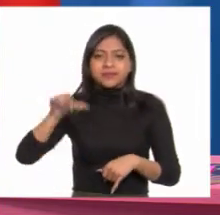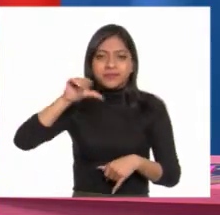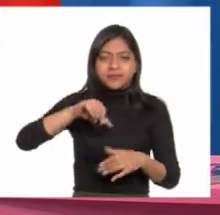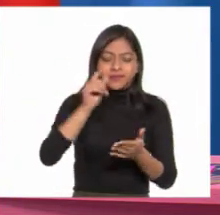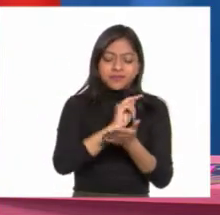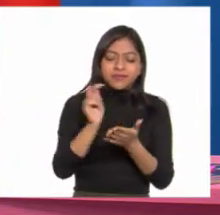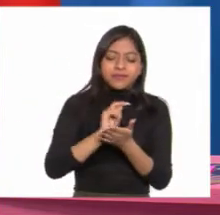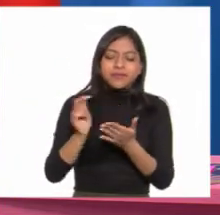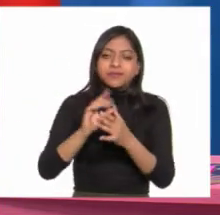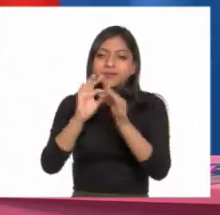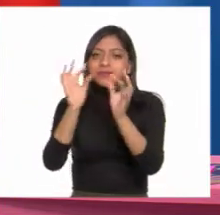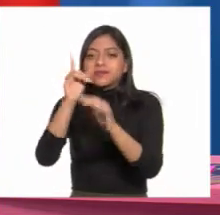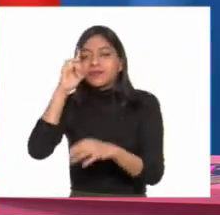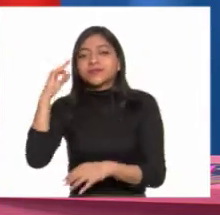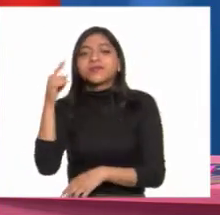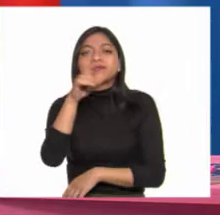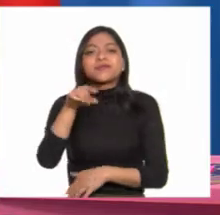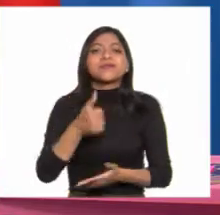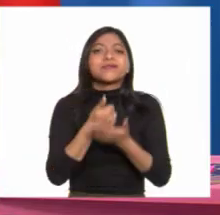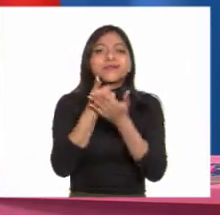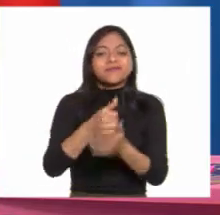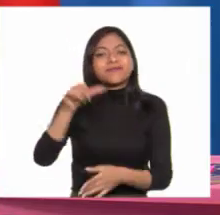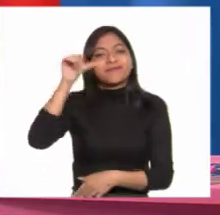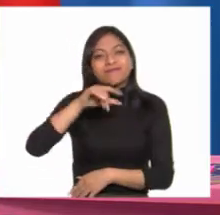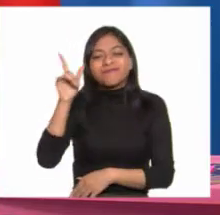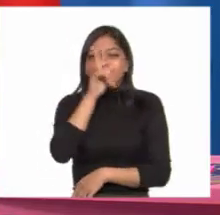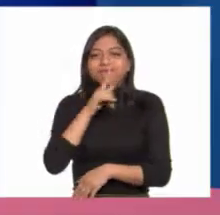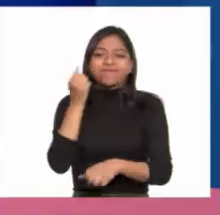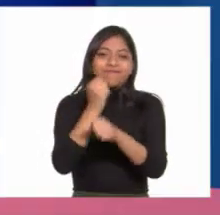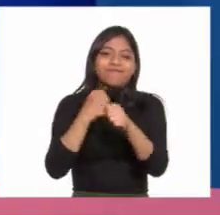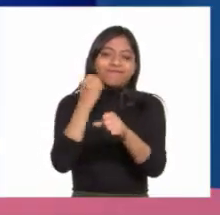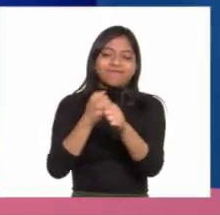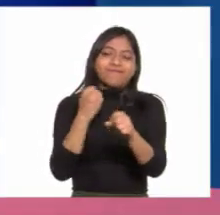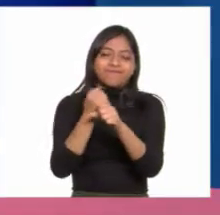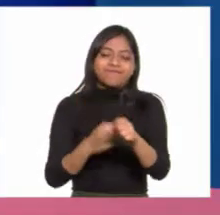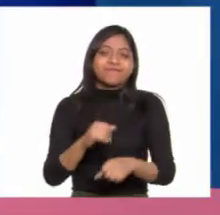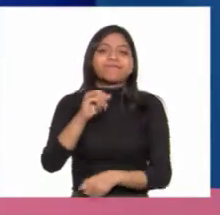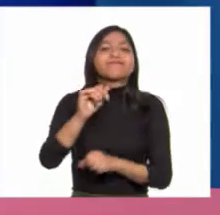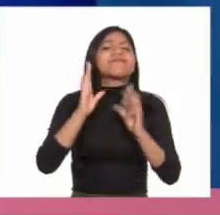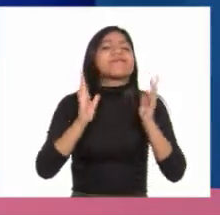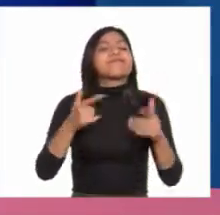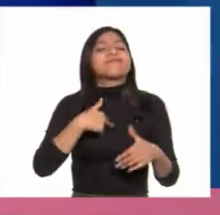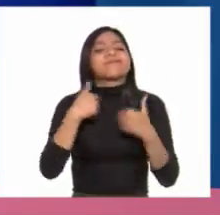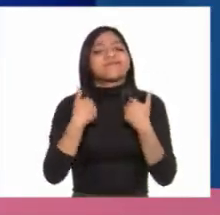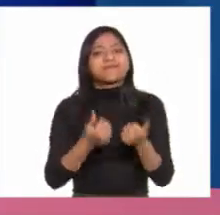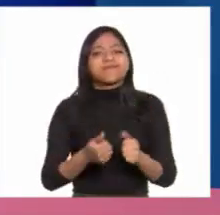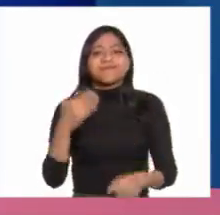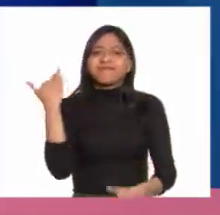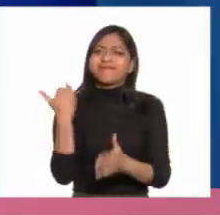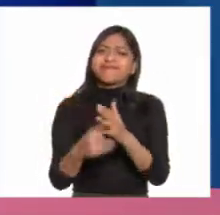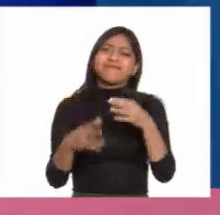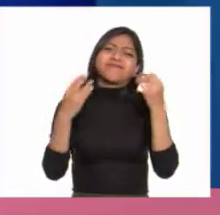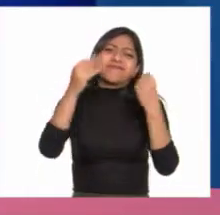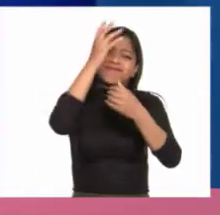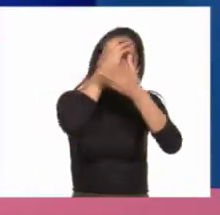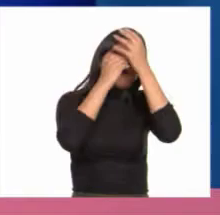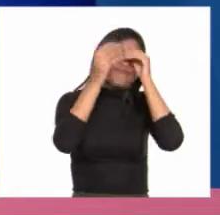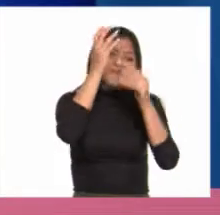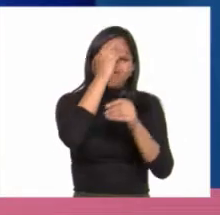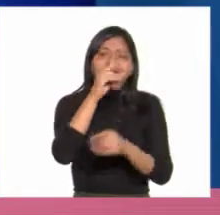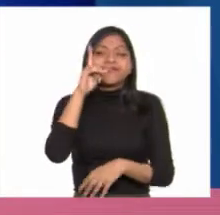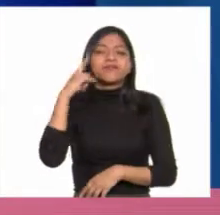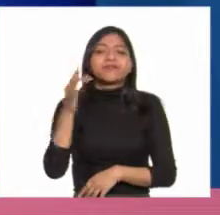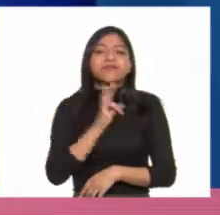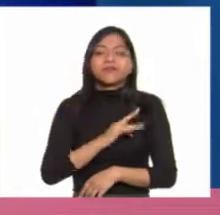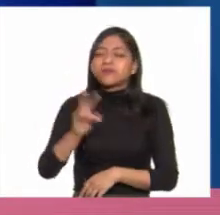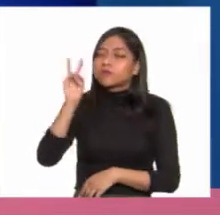nos servirán para desarrollar esta práctica del lenguaje. Sí, y ya me di cuenta de que falta mucho por aprender para hacer